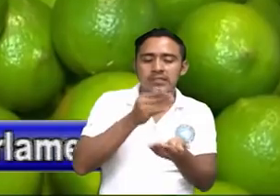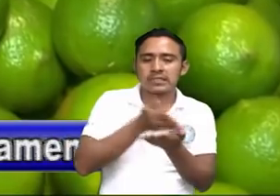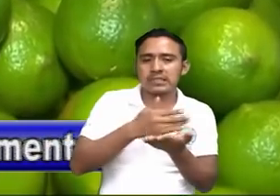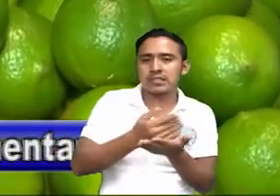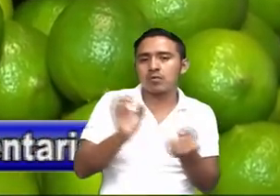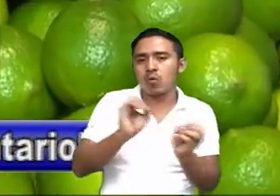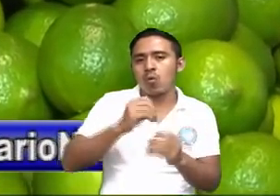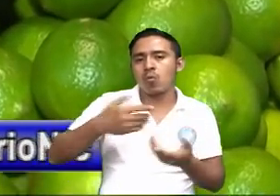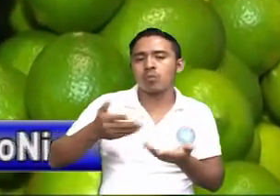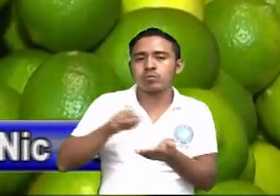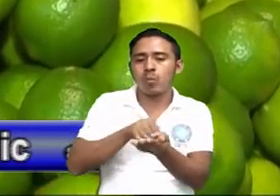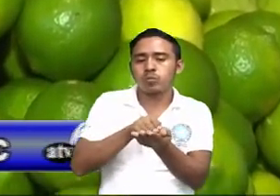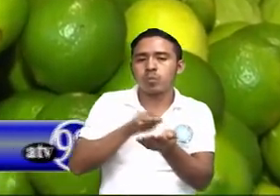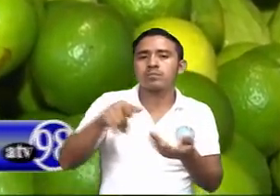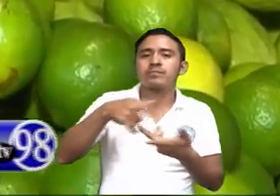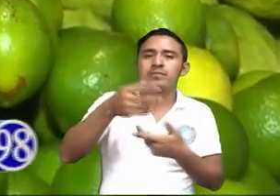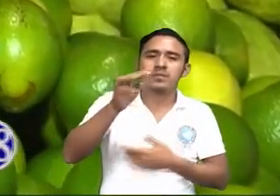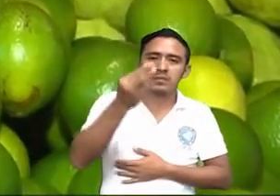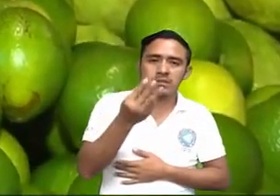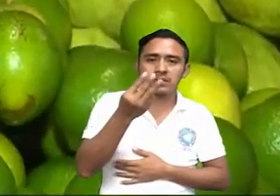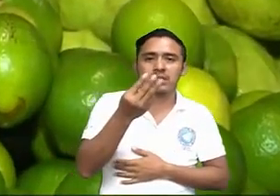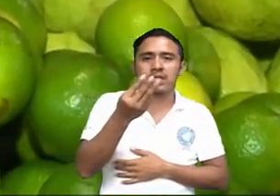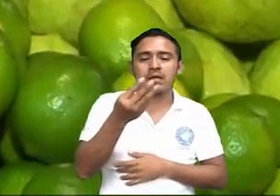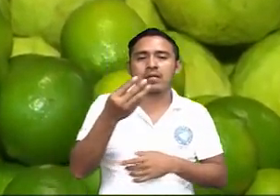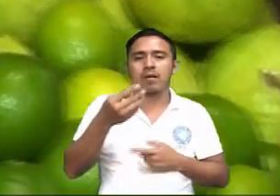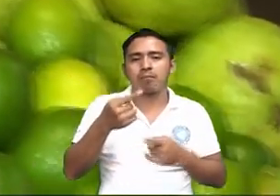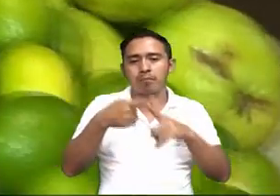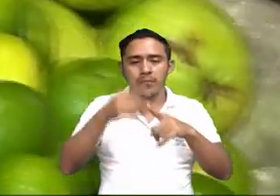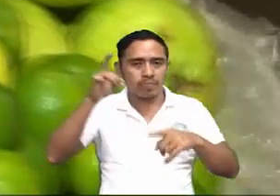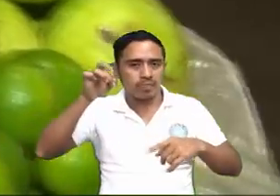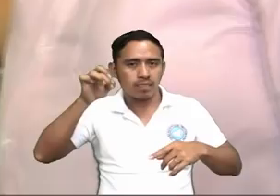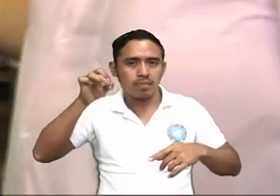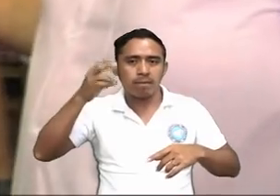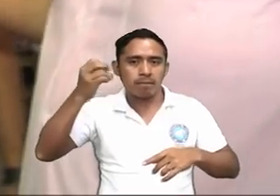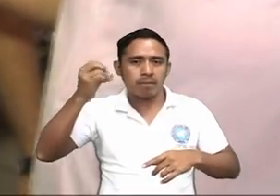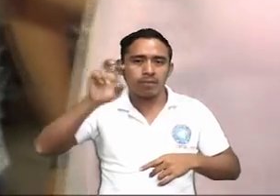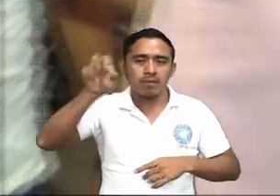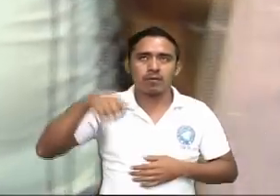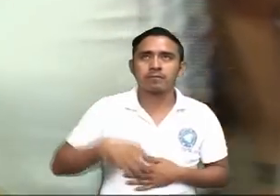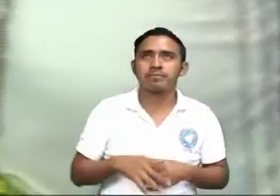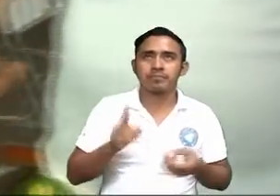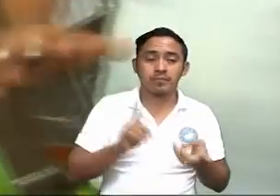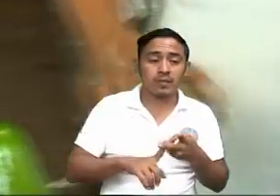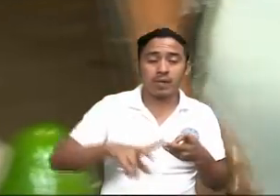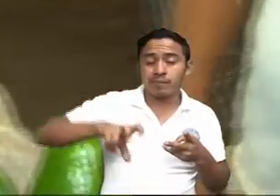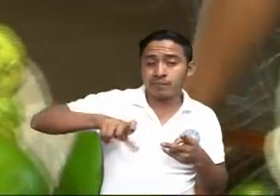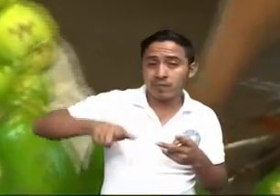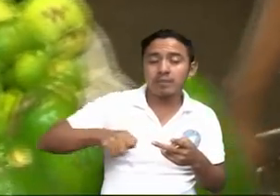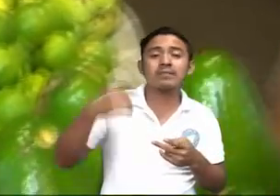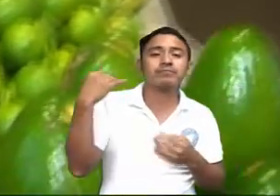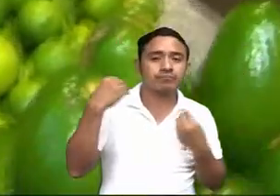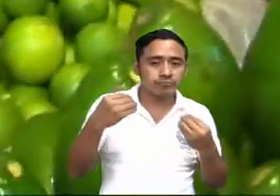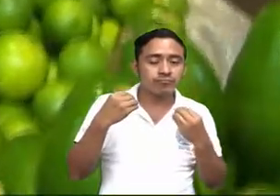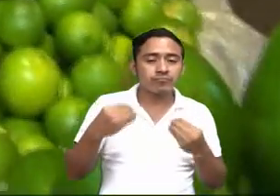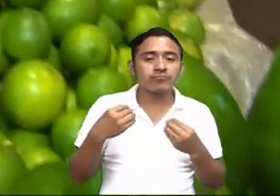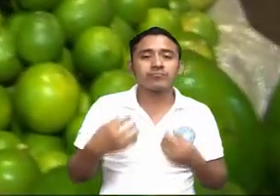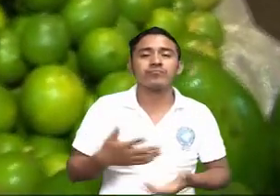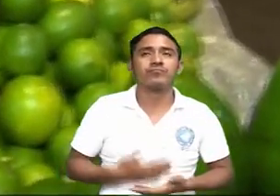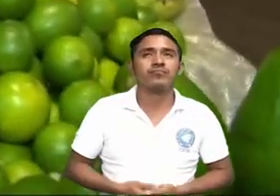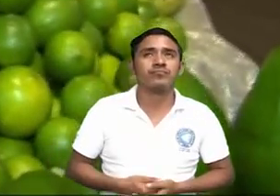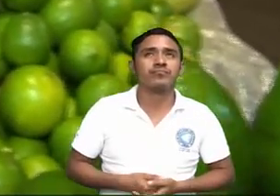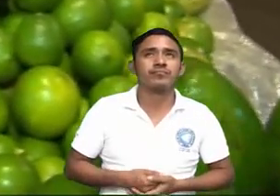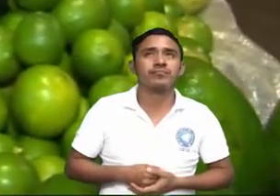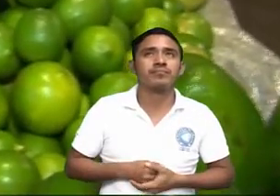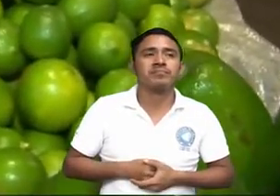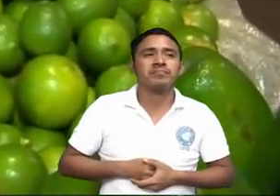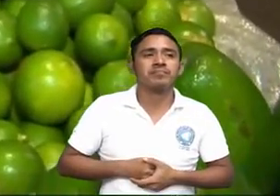cuajada. Estos se ofertan 3 unidades por 20 córdobas. Donde el limón y el pipián y el aguacate, sí, ahorita hay bastante, sí. Y aquí